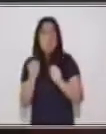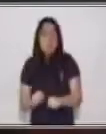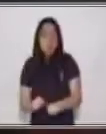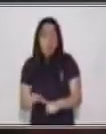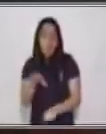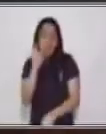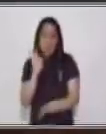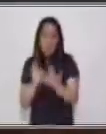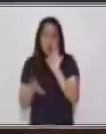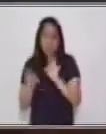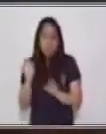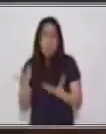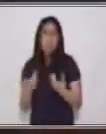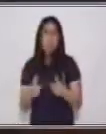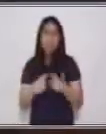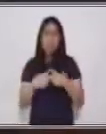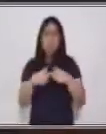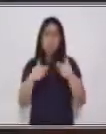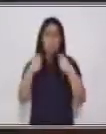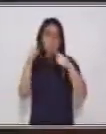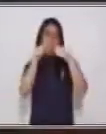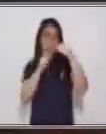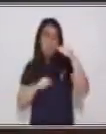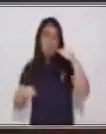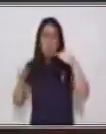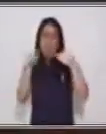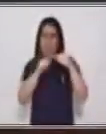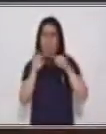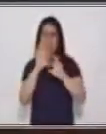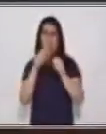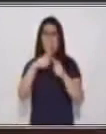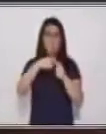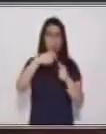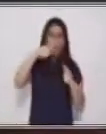nos damos cuenta que la ecuación general se aplica